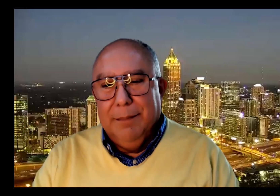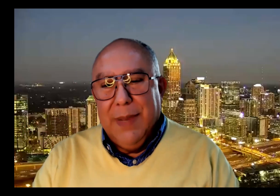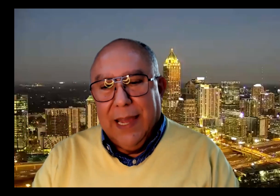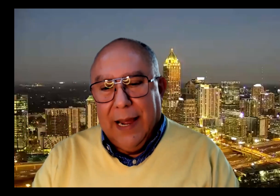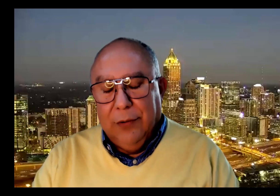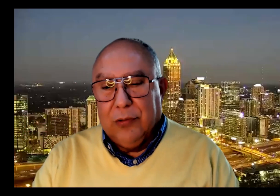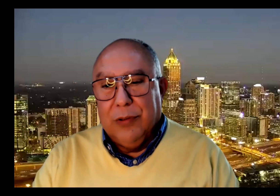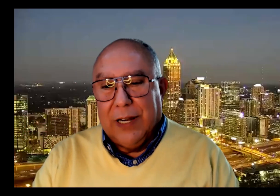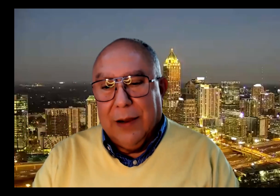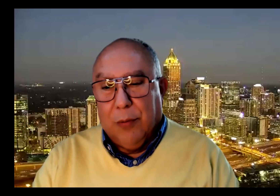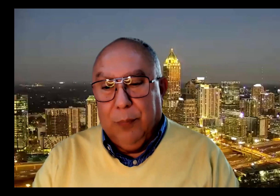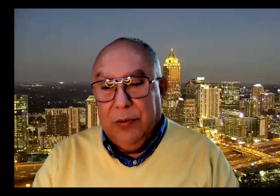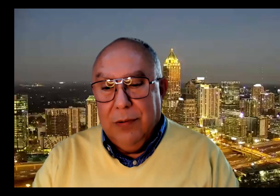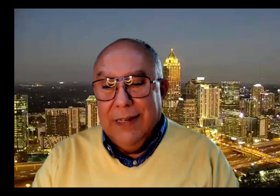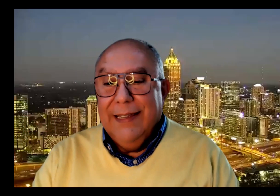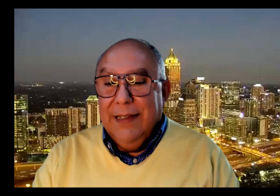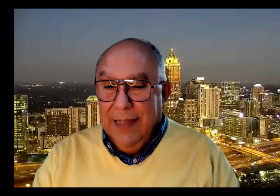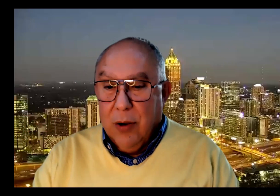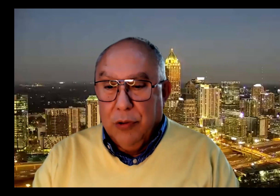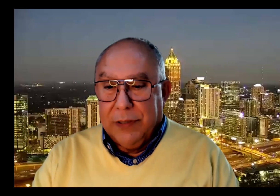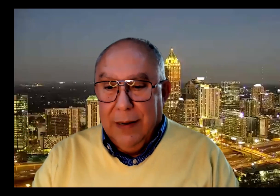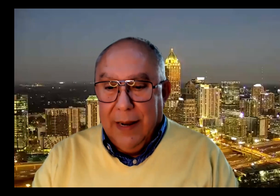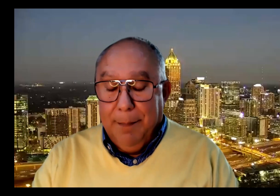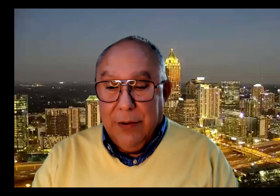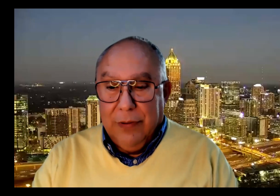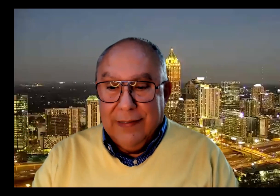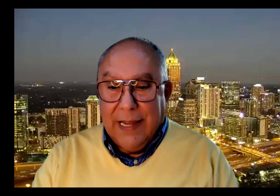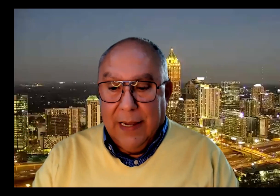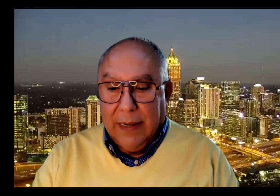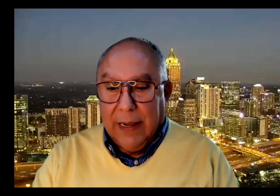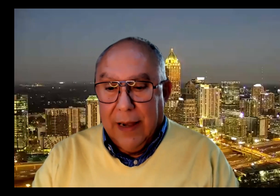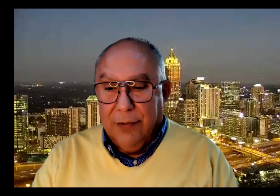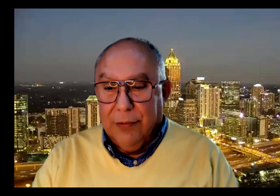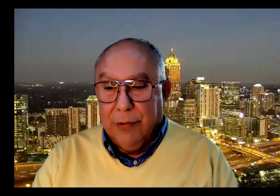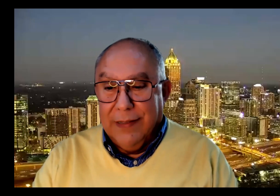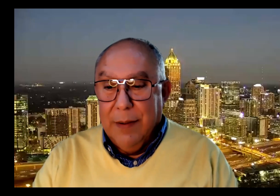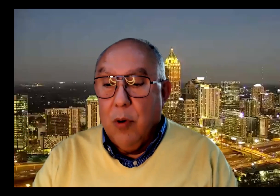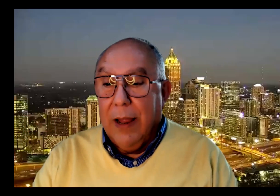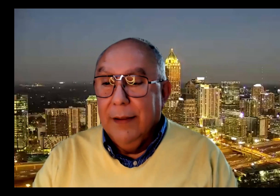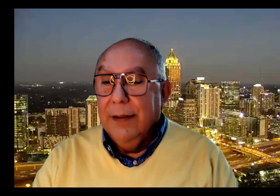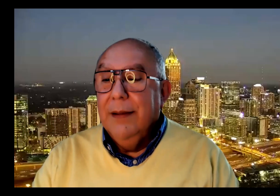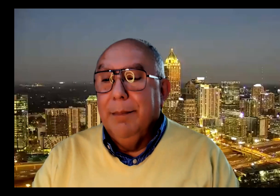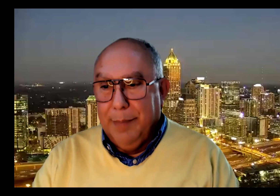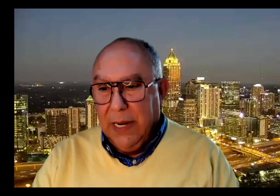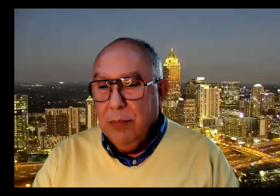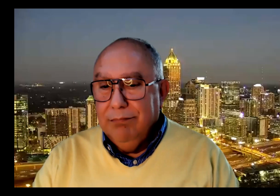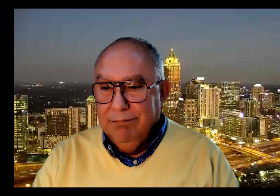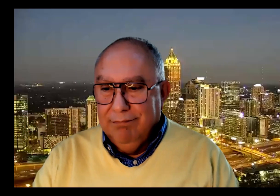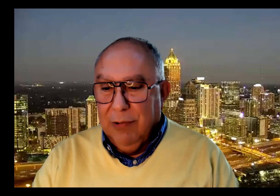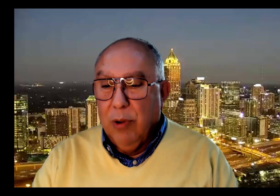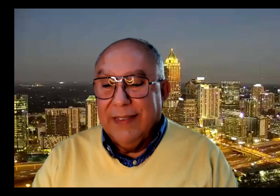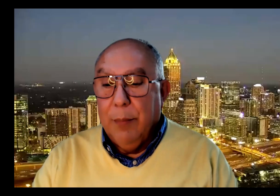contra mexicanos, contra la corrupción y contra el gran periodista Carlos Loret de Mola.